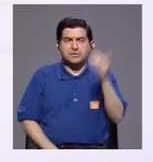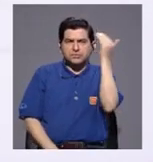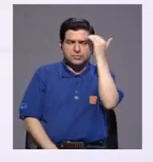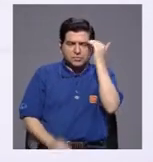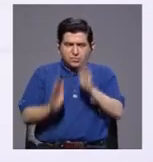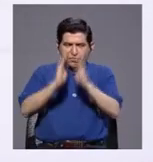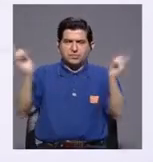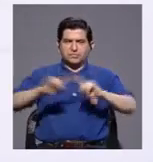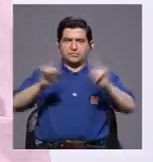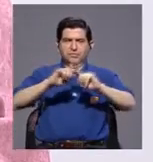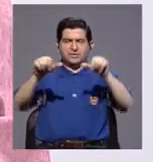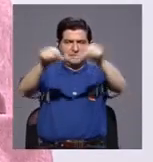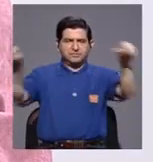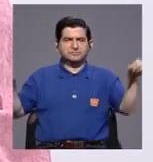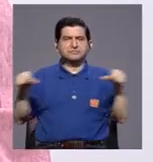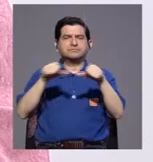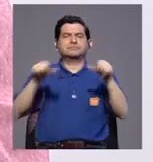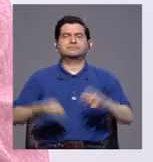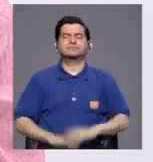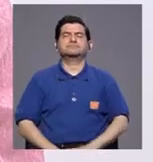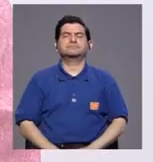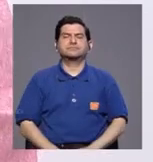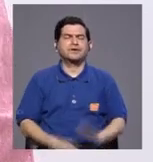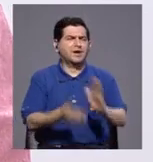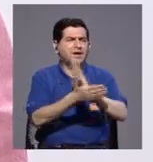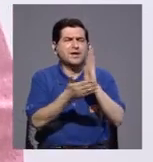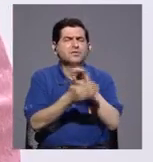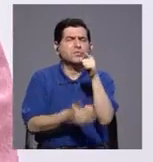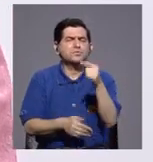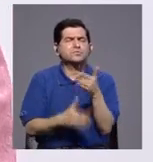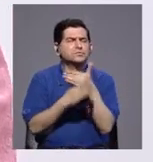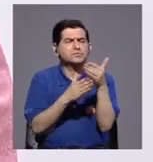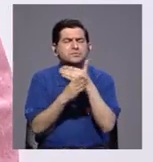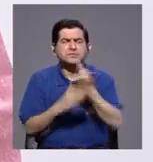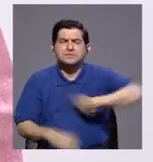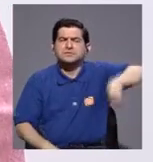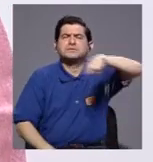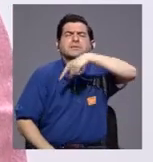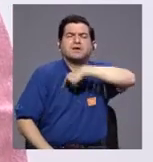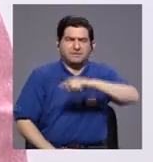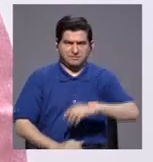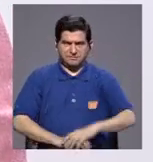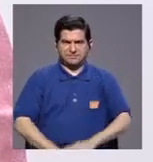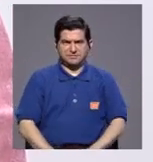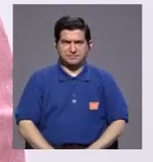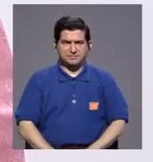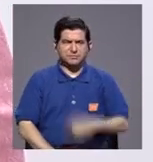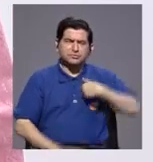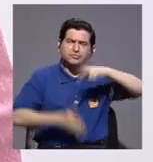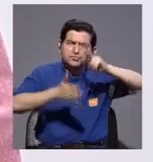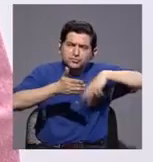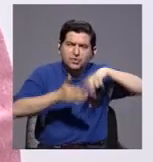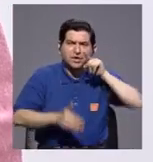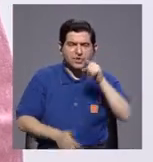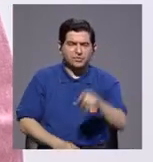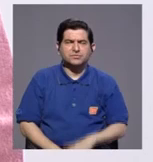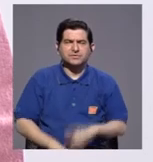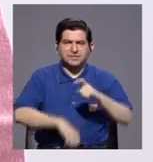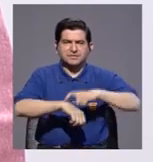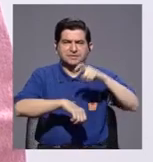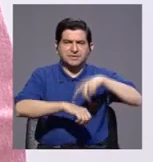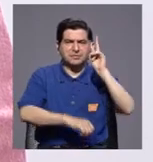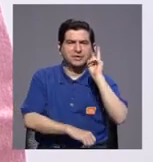diversos temas en los documentos que ustedes compartieron con nosotros y leía que ustedes están en la fase